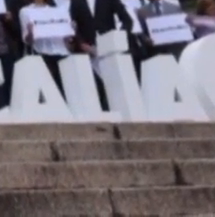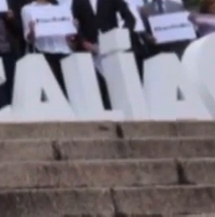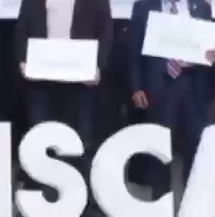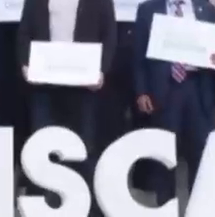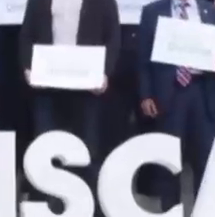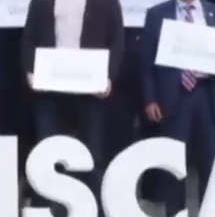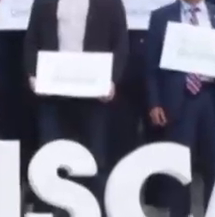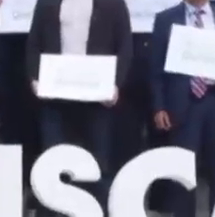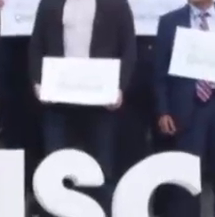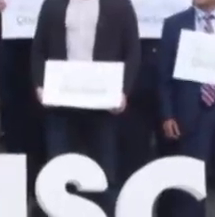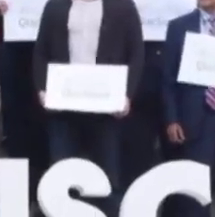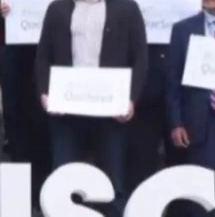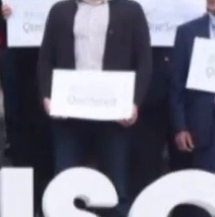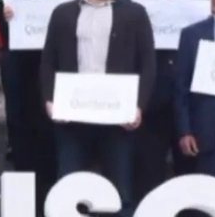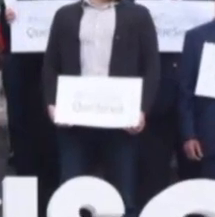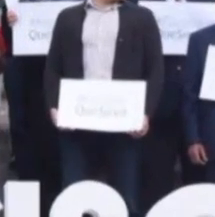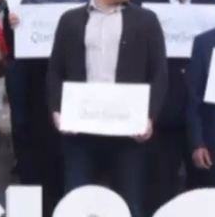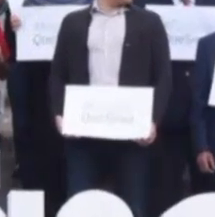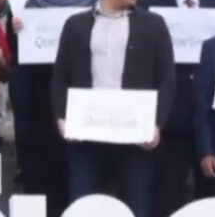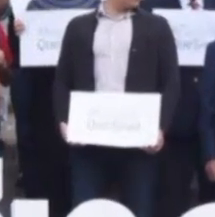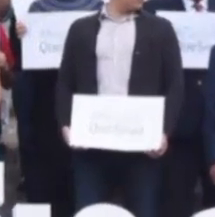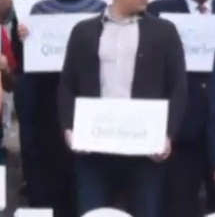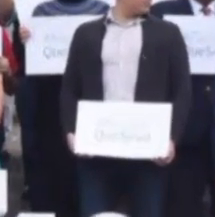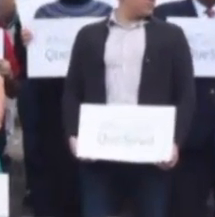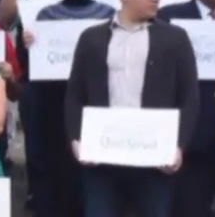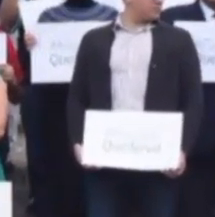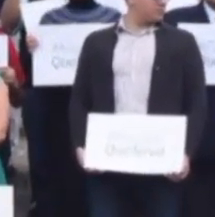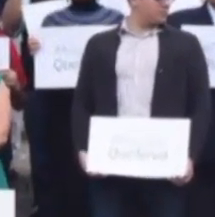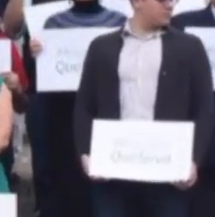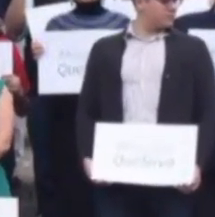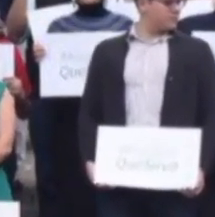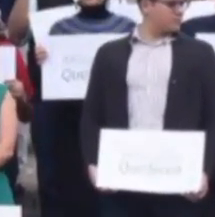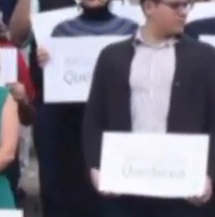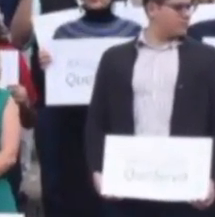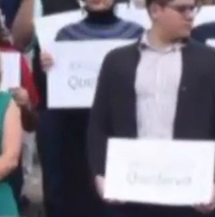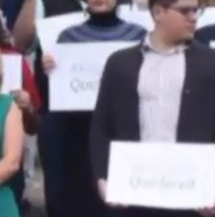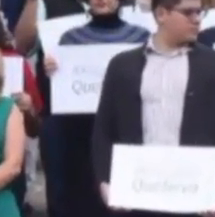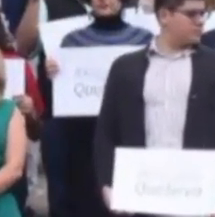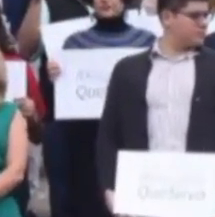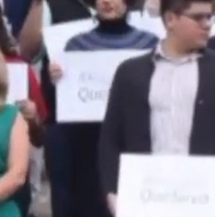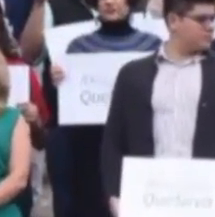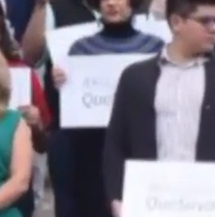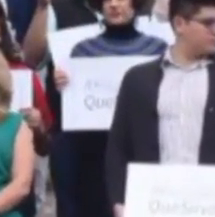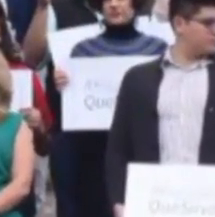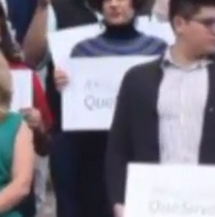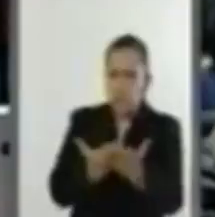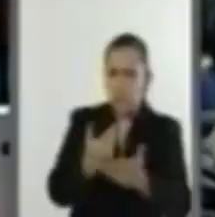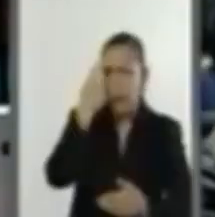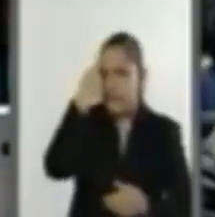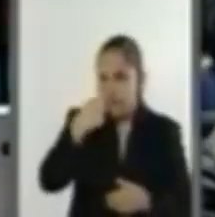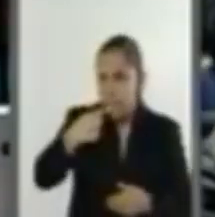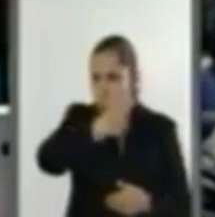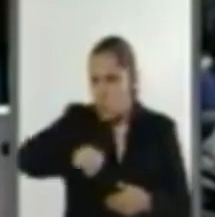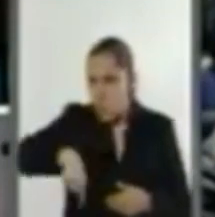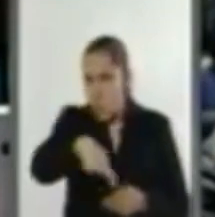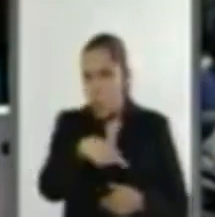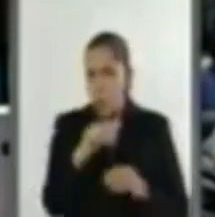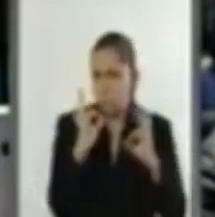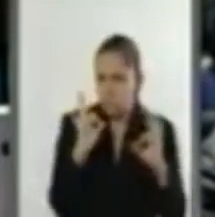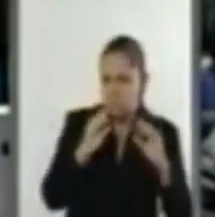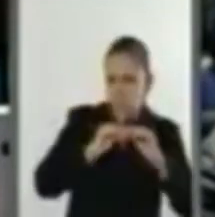tiene como parte de esta revisión integral, pues también, por supuesto, tendrá que revisarse. Bueno, a ver, es que ese es el